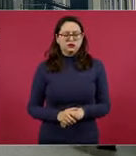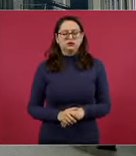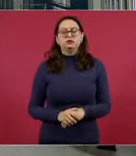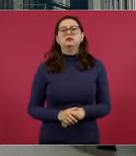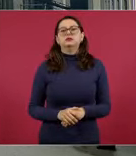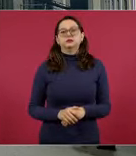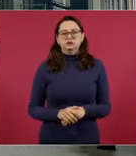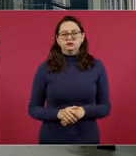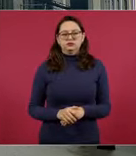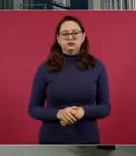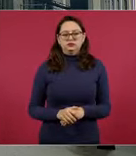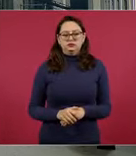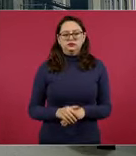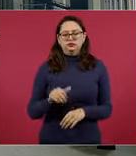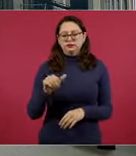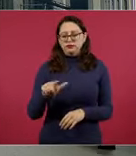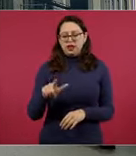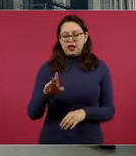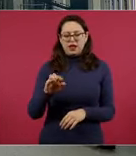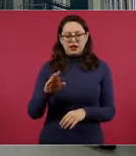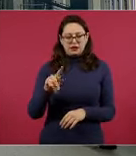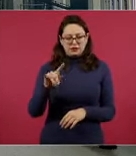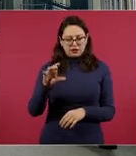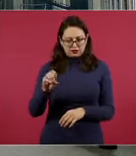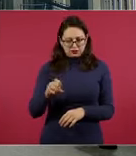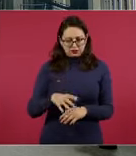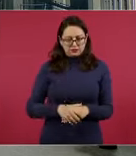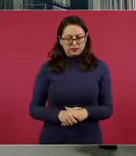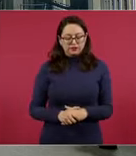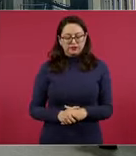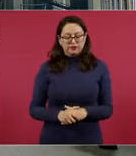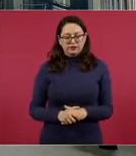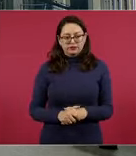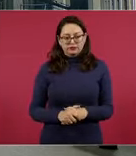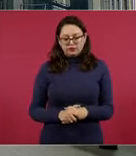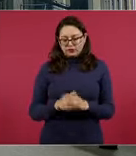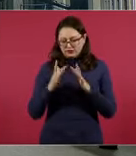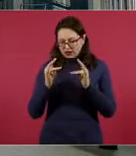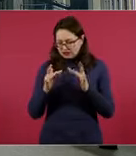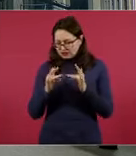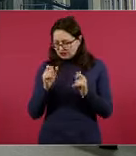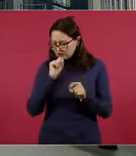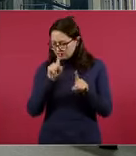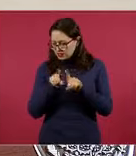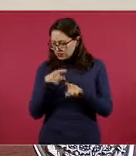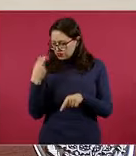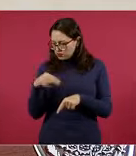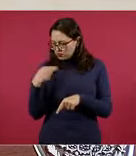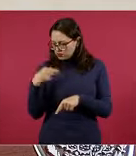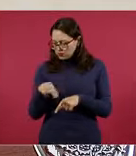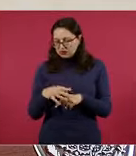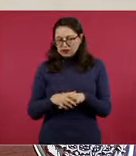Alberto Rus, y tiene otro apellido que es francés. Lullier.